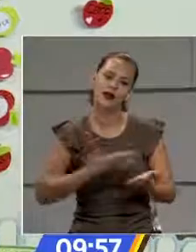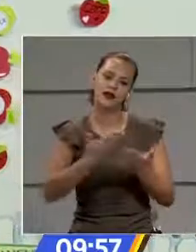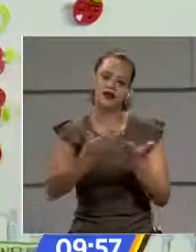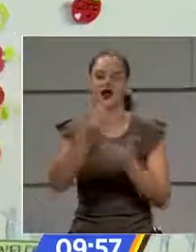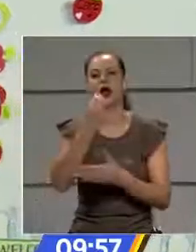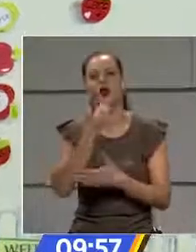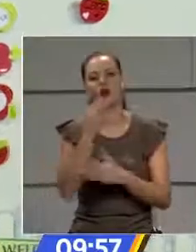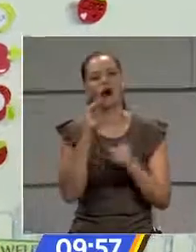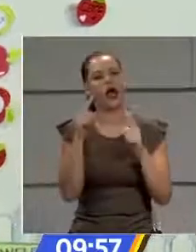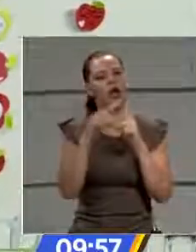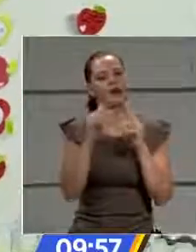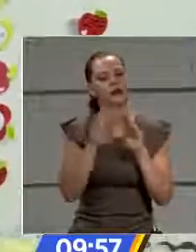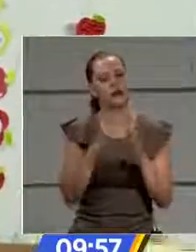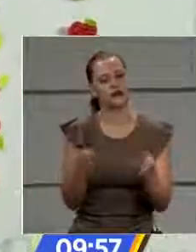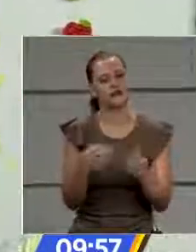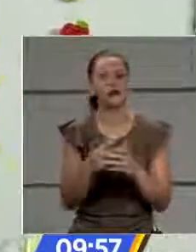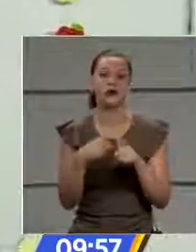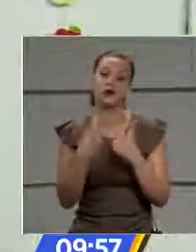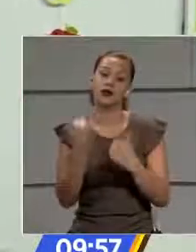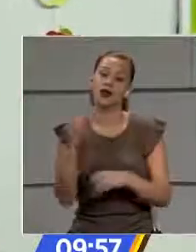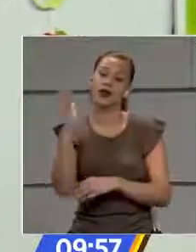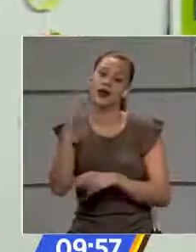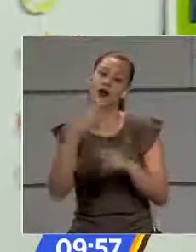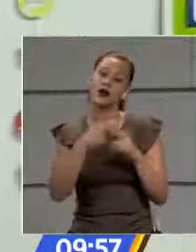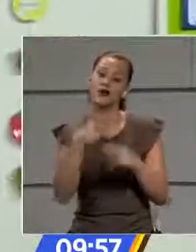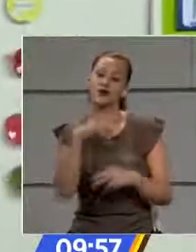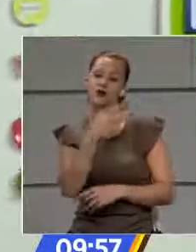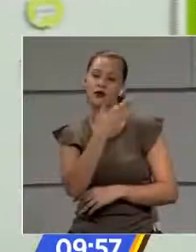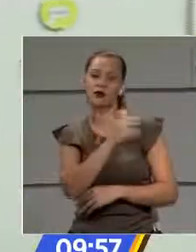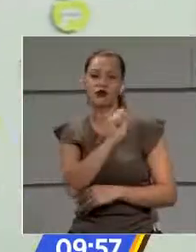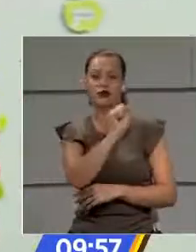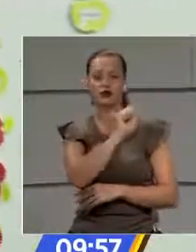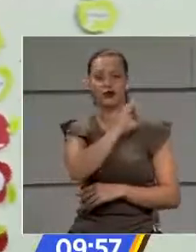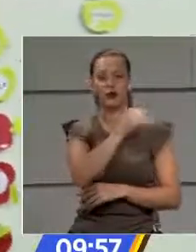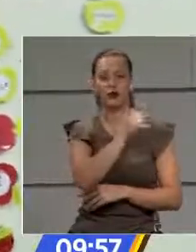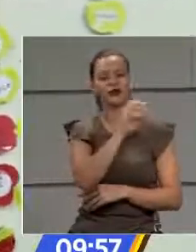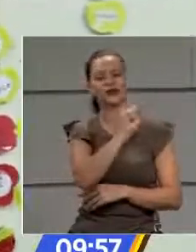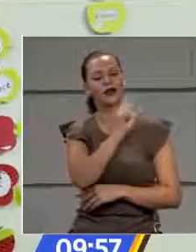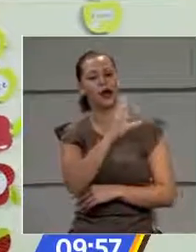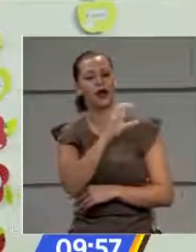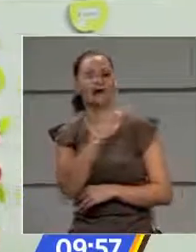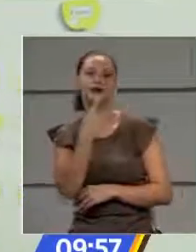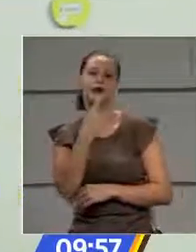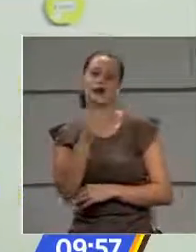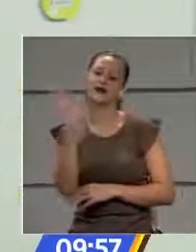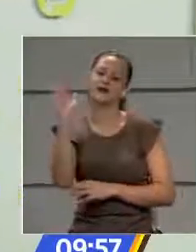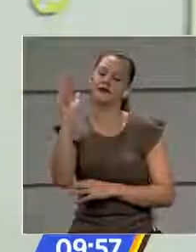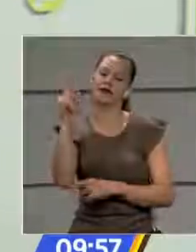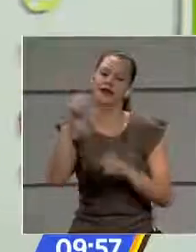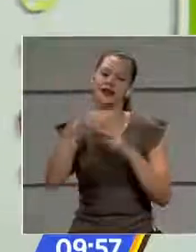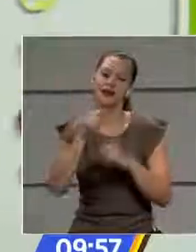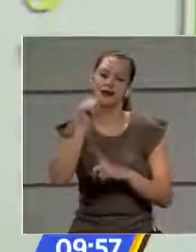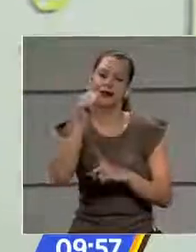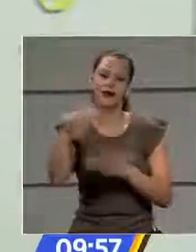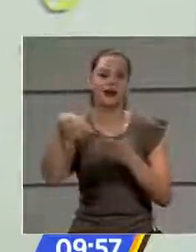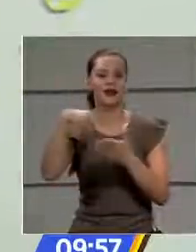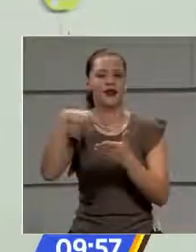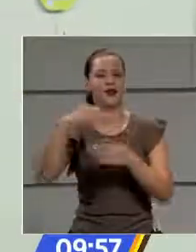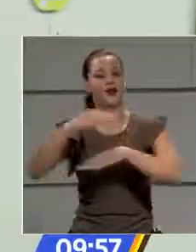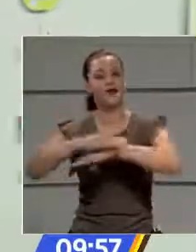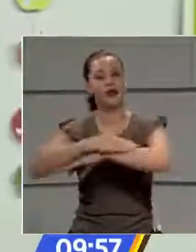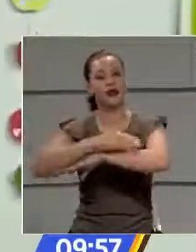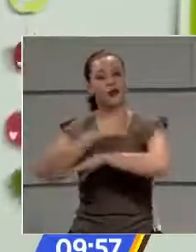alimentos hasta nuestras mesas. Nosotros nos despedimos a nombre de mis compañeros José Domínguez y Sergio Castro. Les decimos hasta luego al ritmo de la ranita,